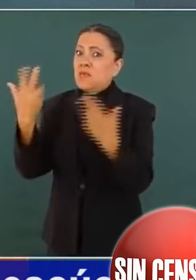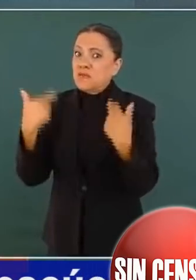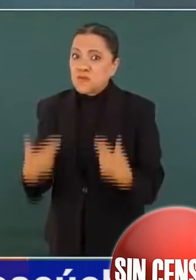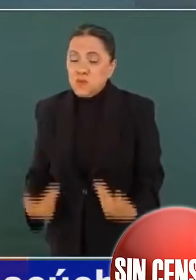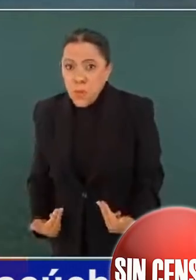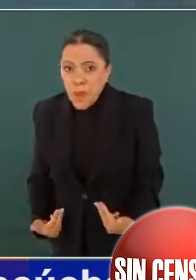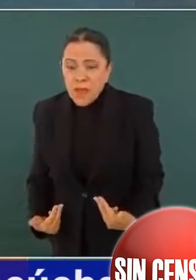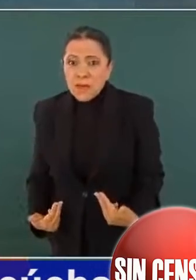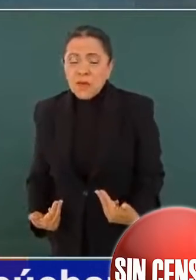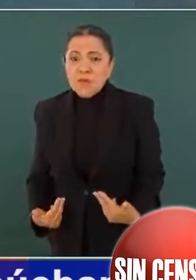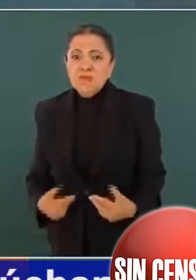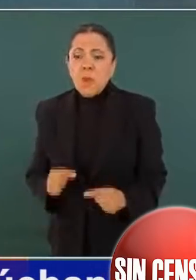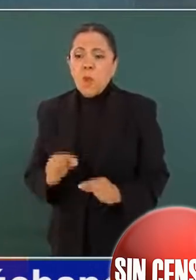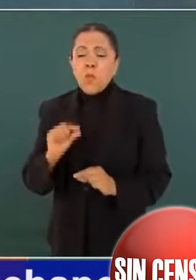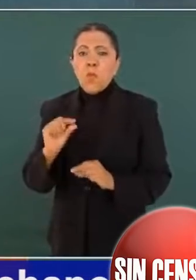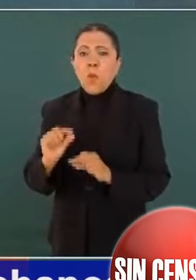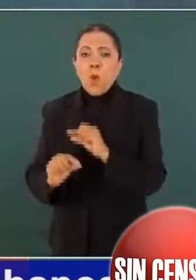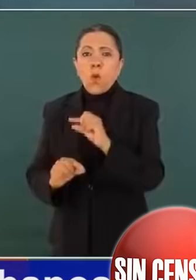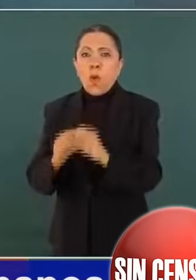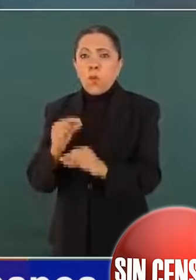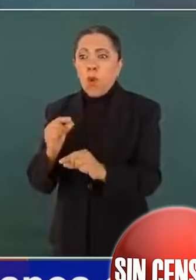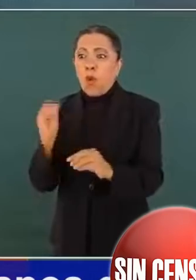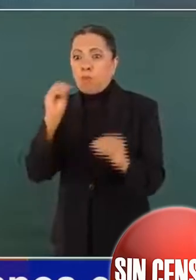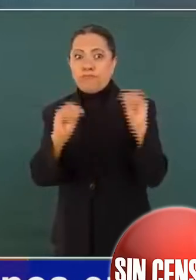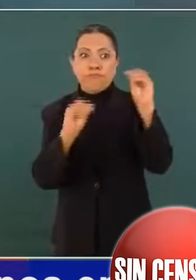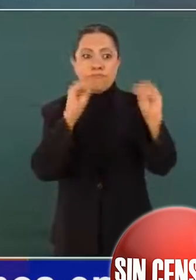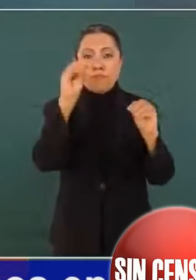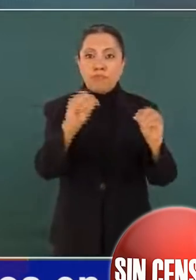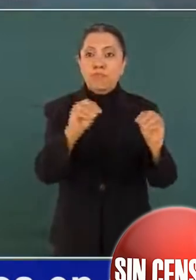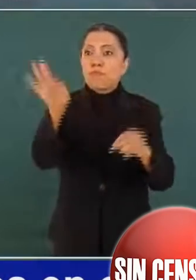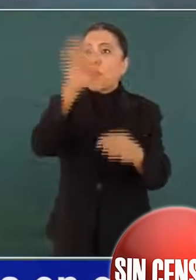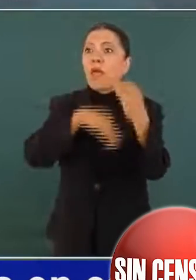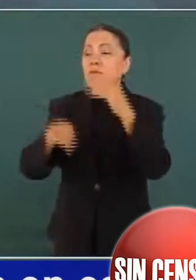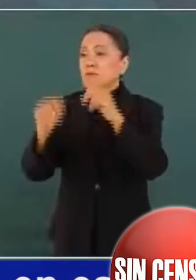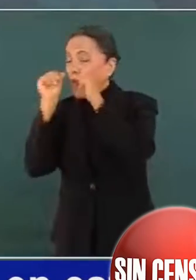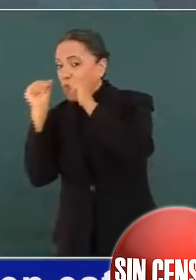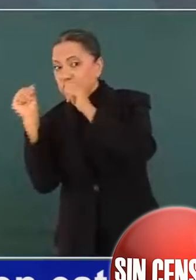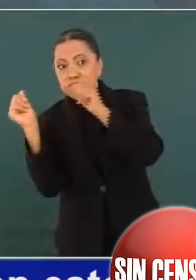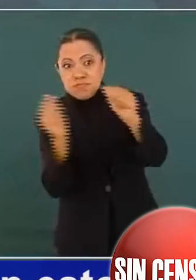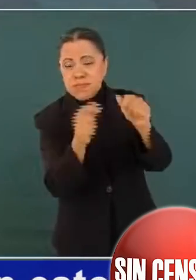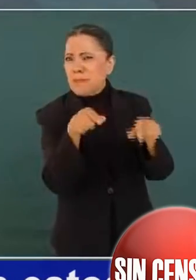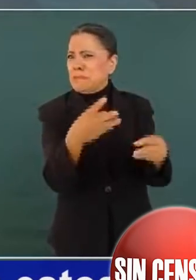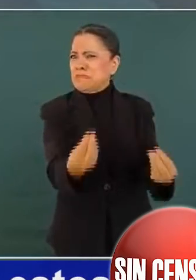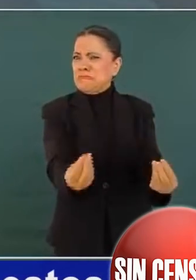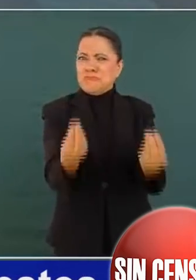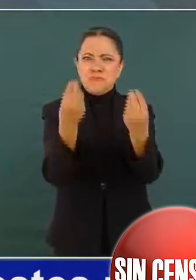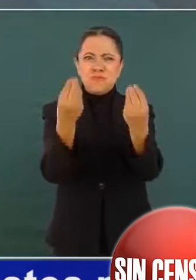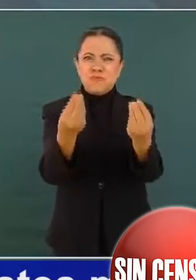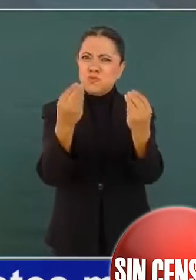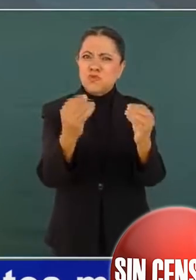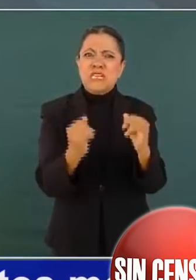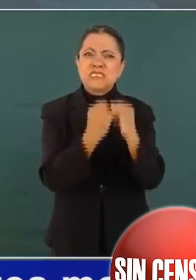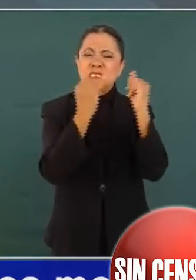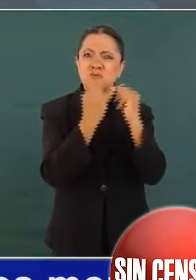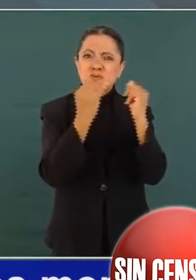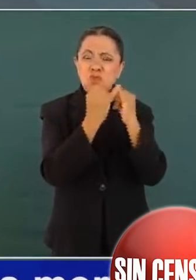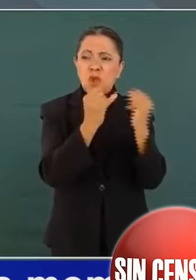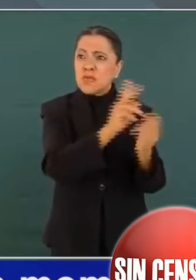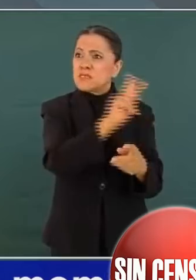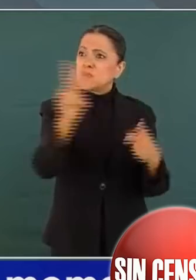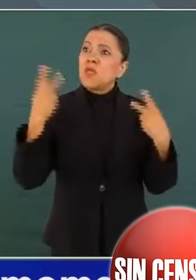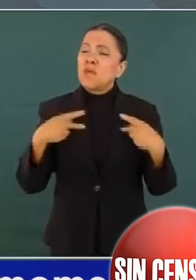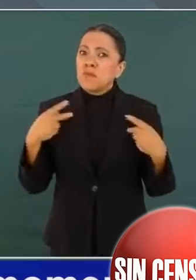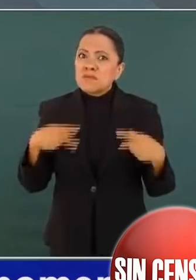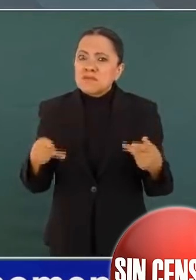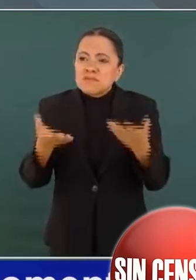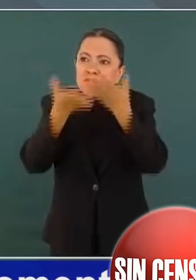fueron creando todos estos organismos, que son muchísimos, que la gente ni siquiera sabe que existen,